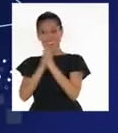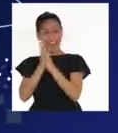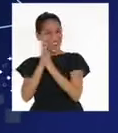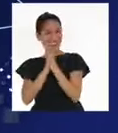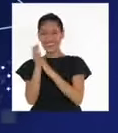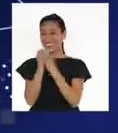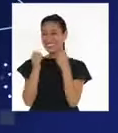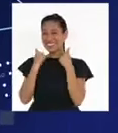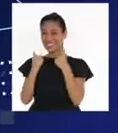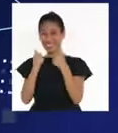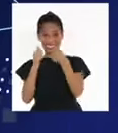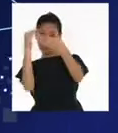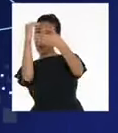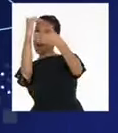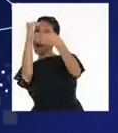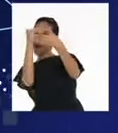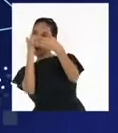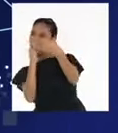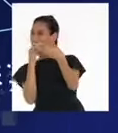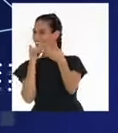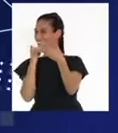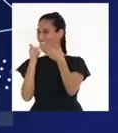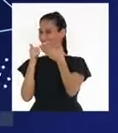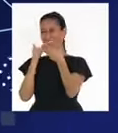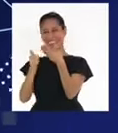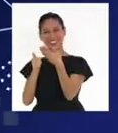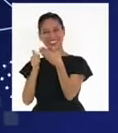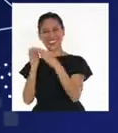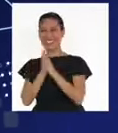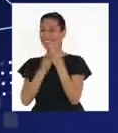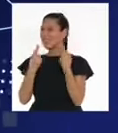bien quedó la tabla! Pero...